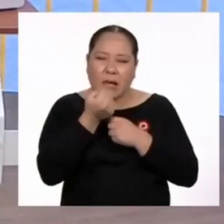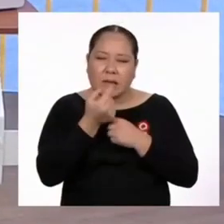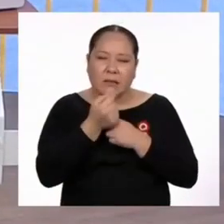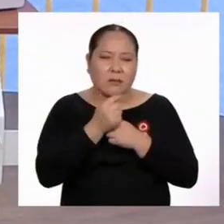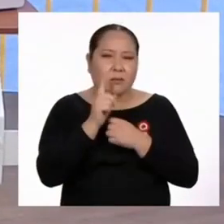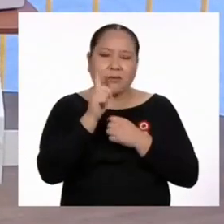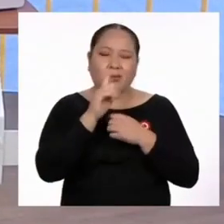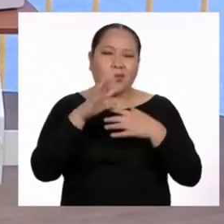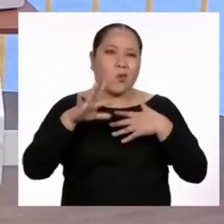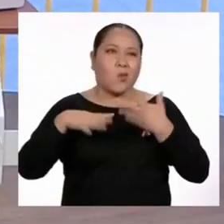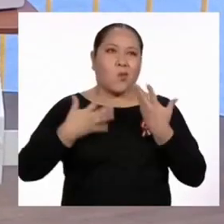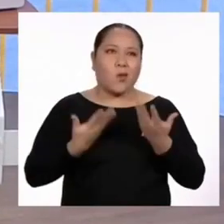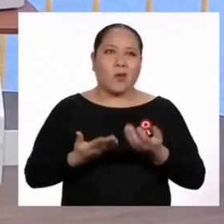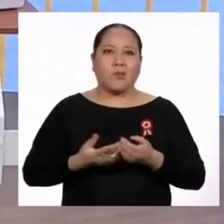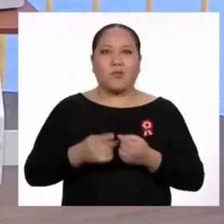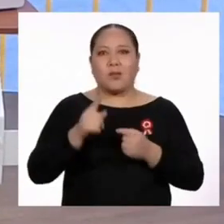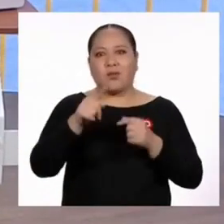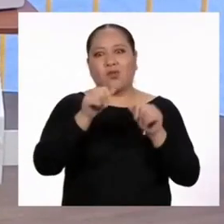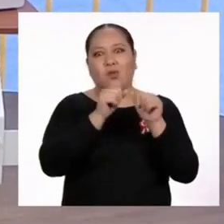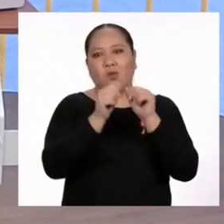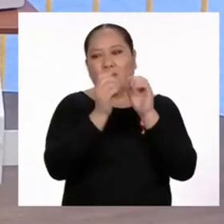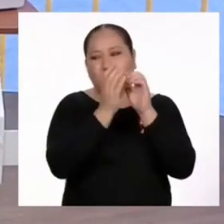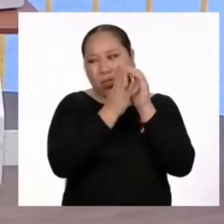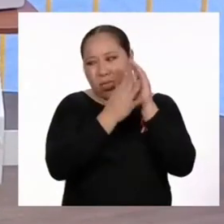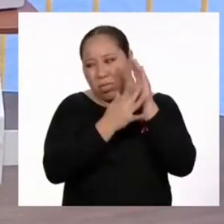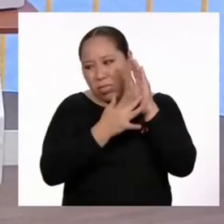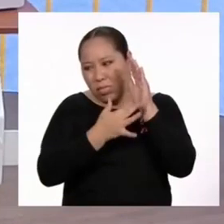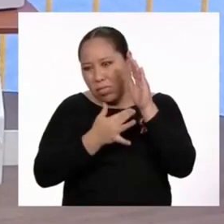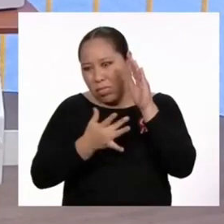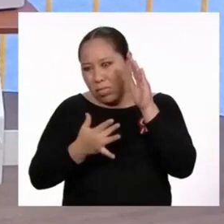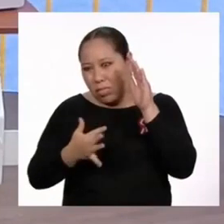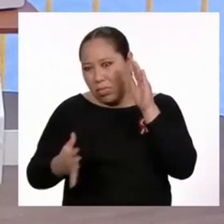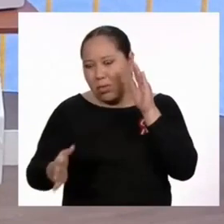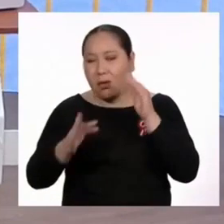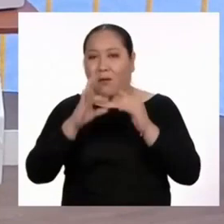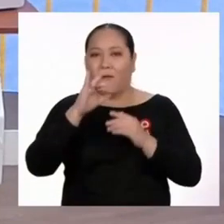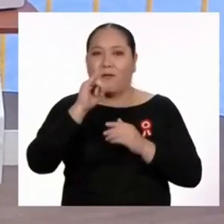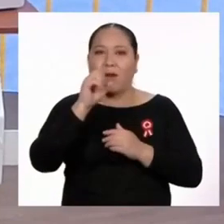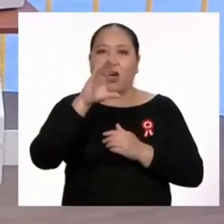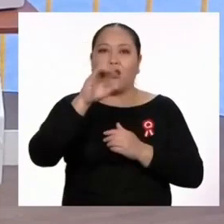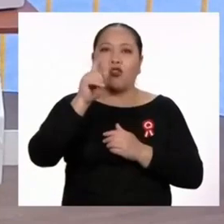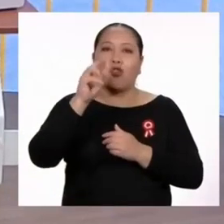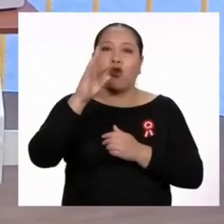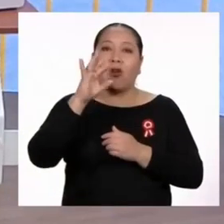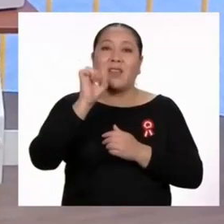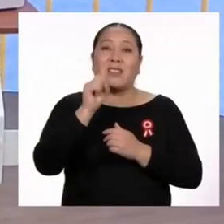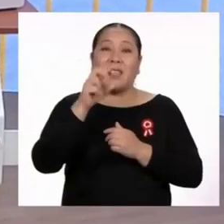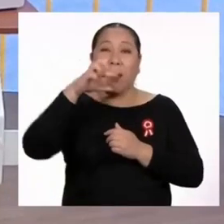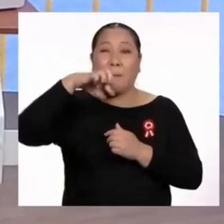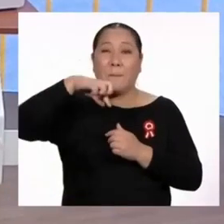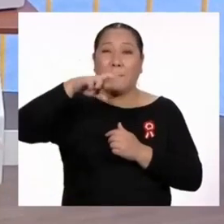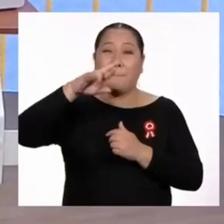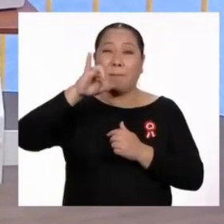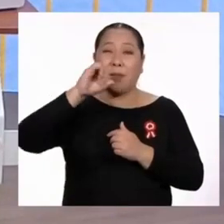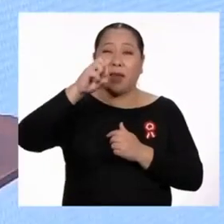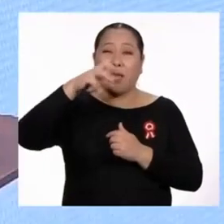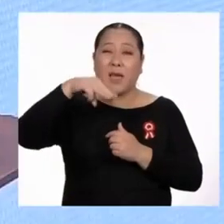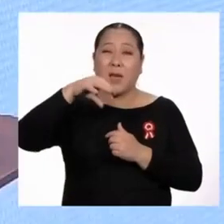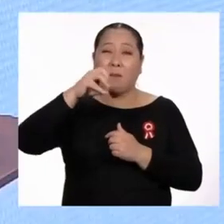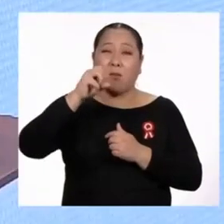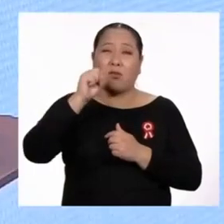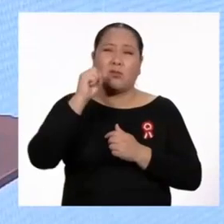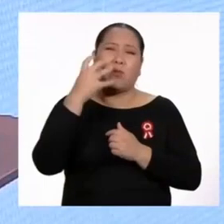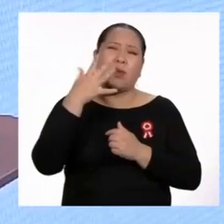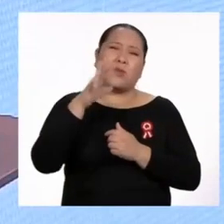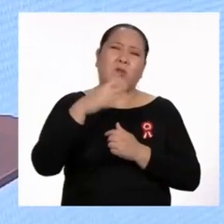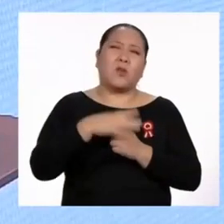son enormes. Y sus factores primos son aproximadamente